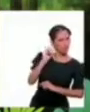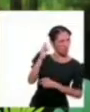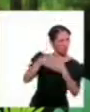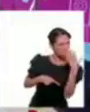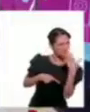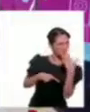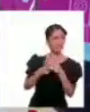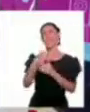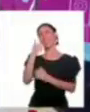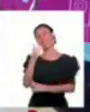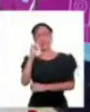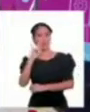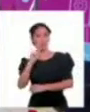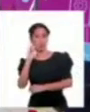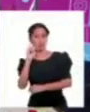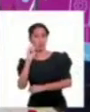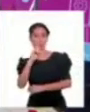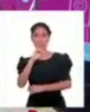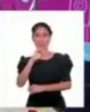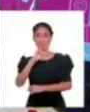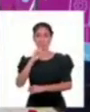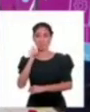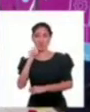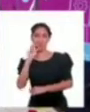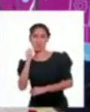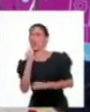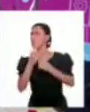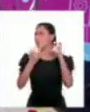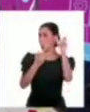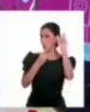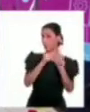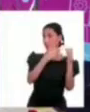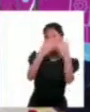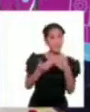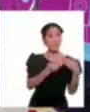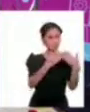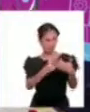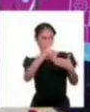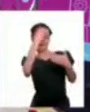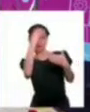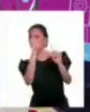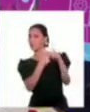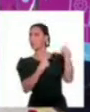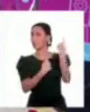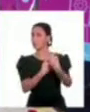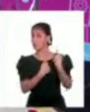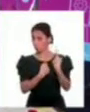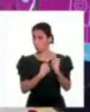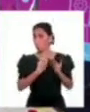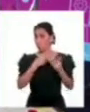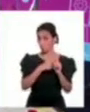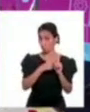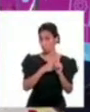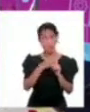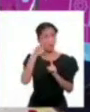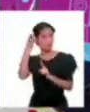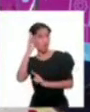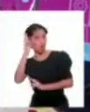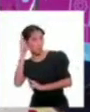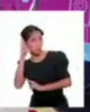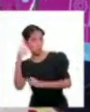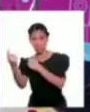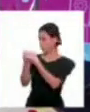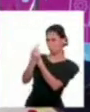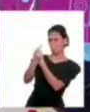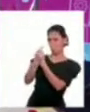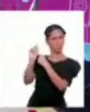¿Qué? Autodidacta, es decir, fue una persona que estudia y aprende sola, sin necesidad de que un profesor la guíe